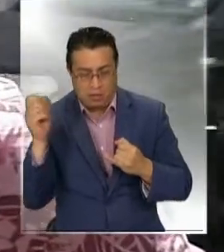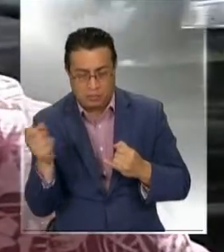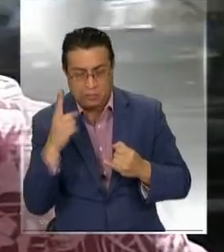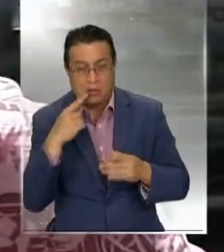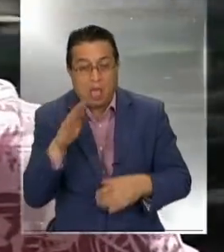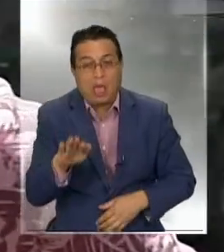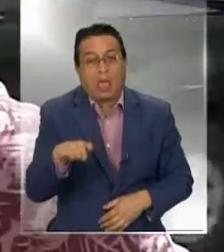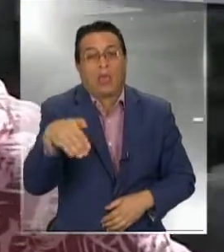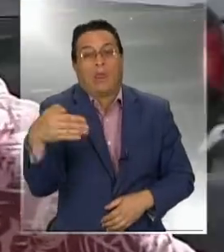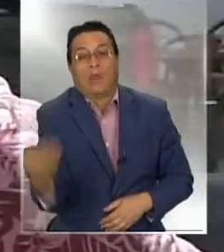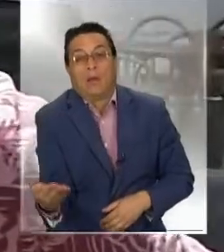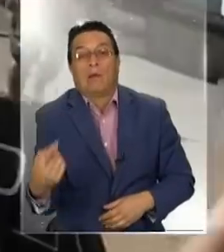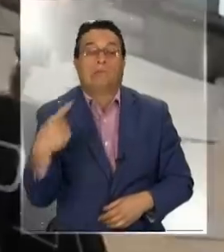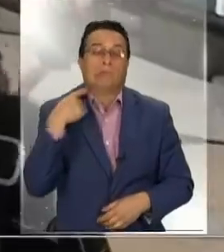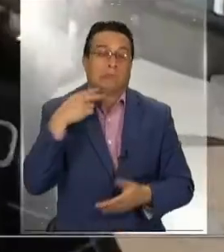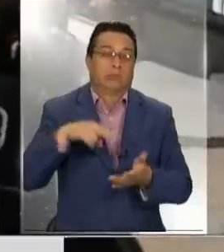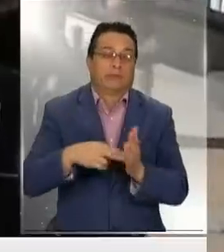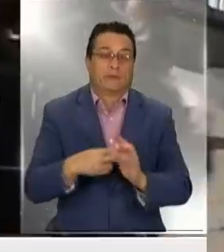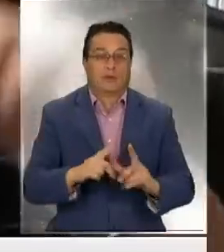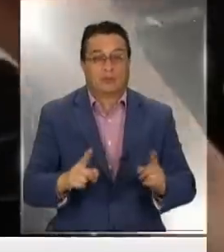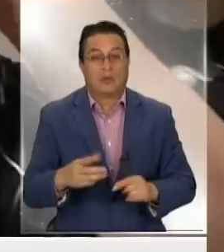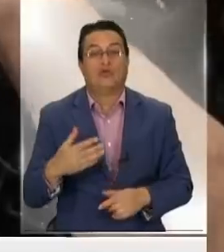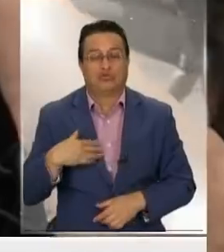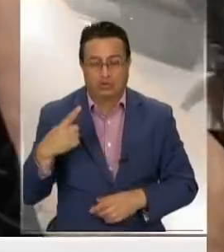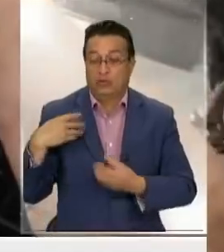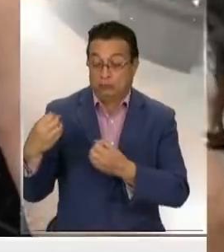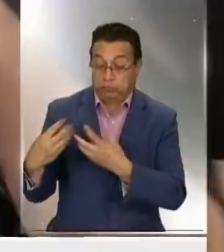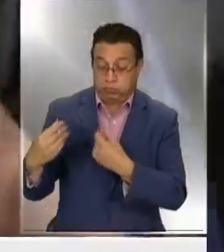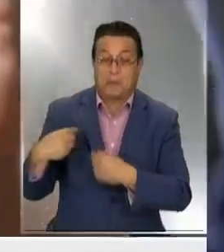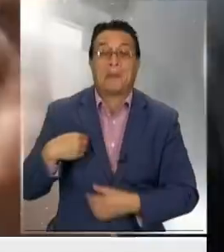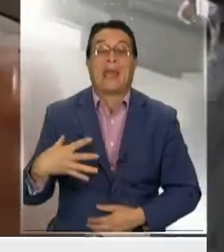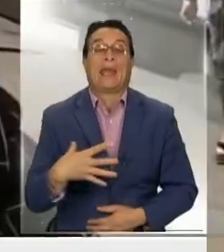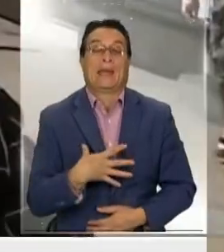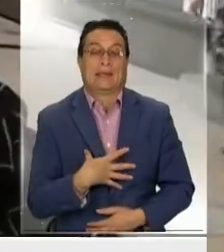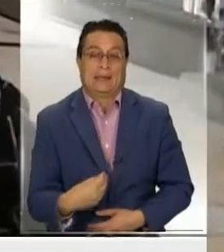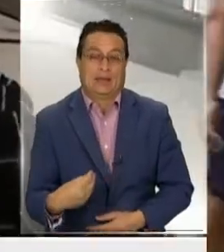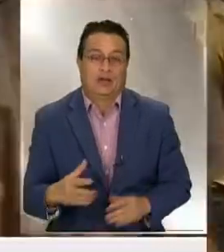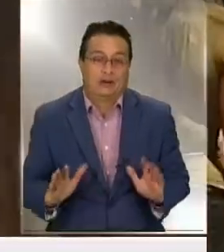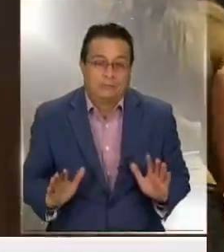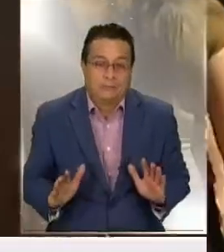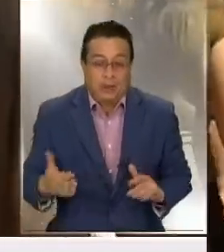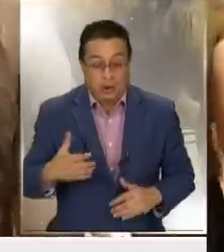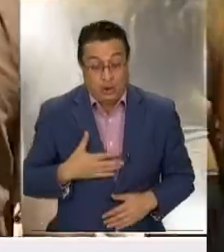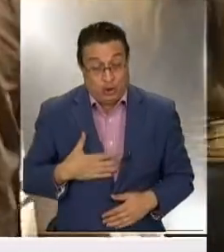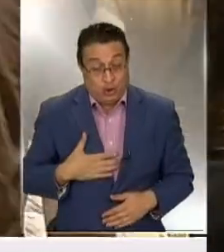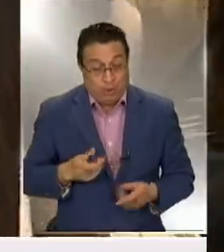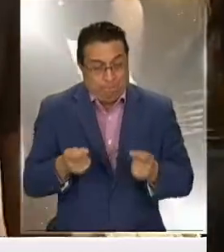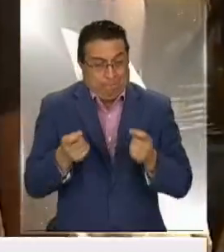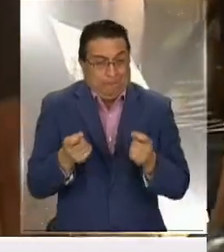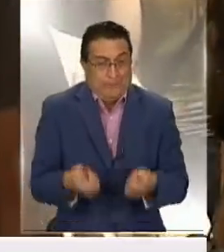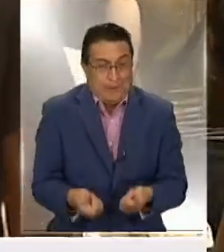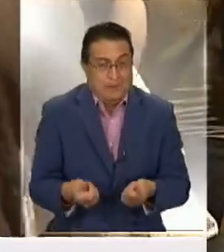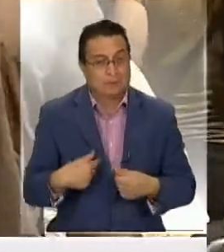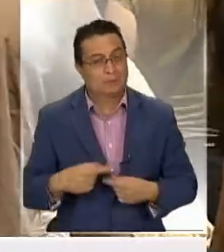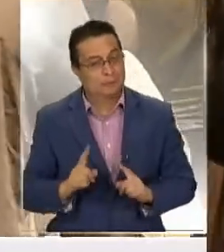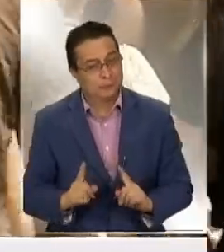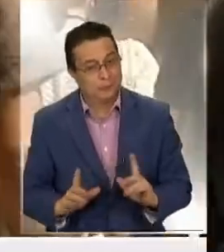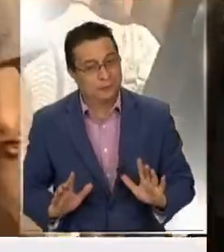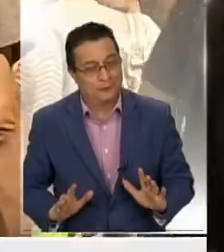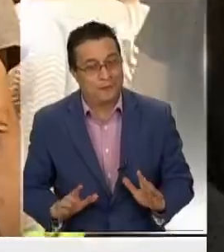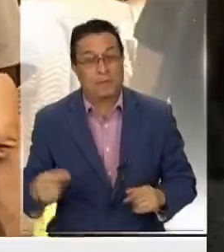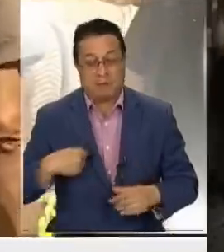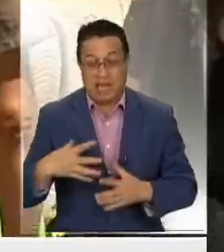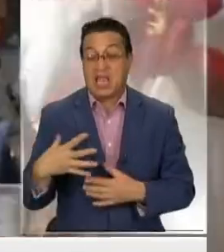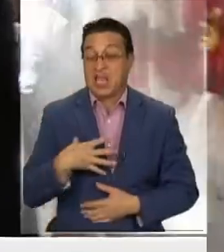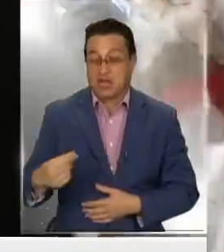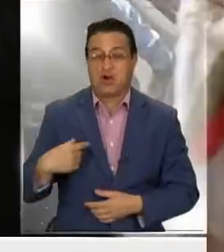caer en problemas, digamos. Me asesoré, sí, por mis hijos, porque yo no soy muy hábil en las redes. Bueno, mi hijo me asesora,